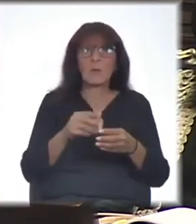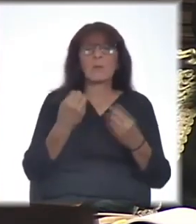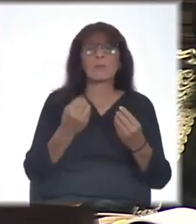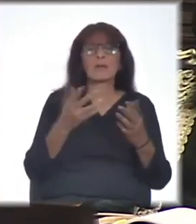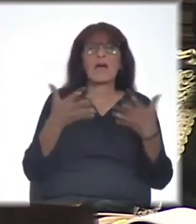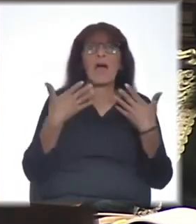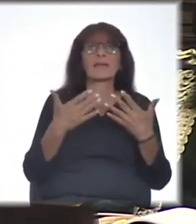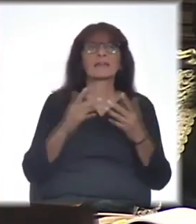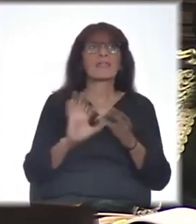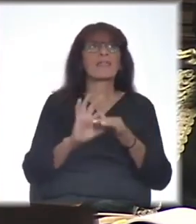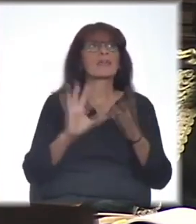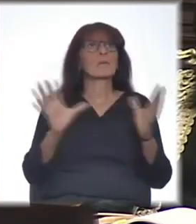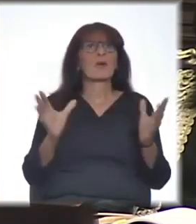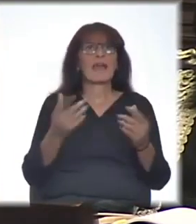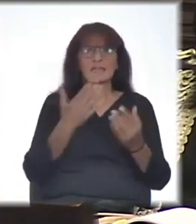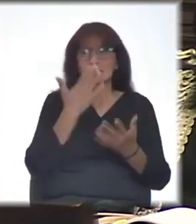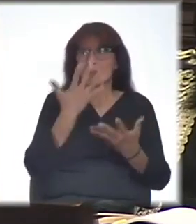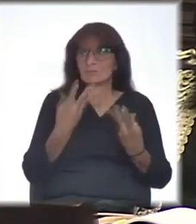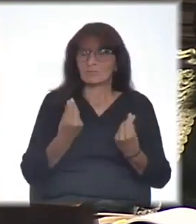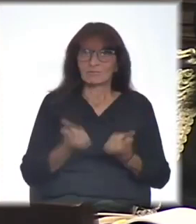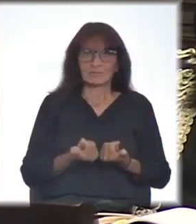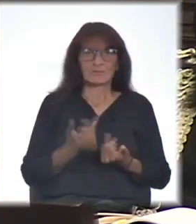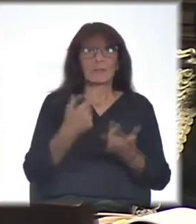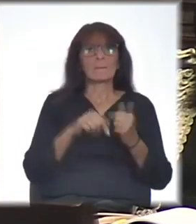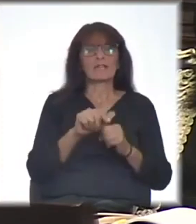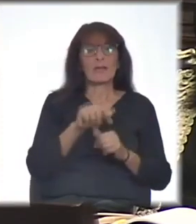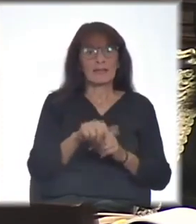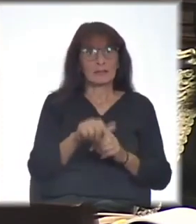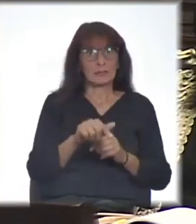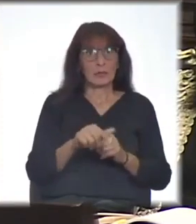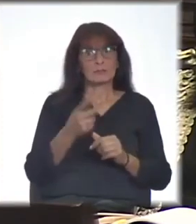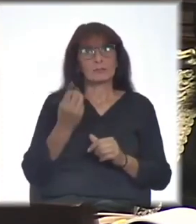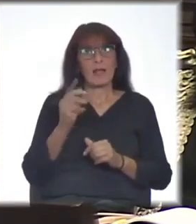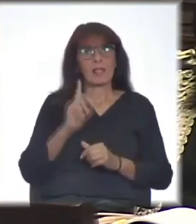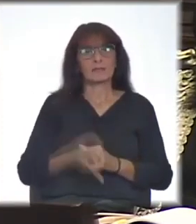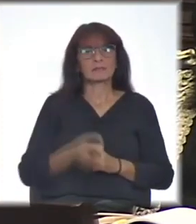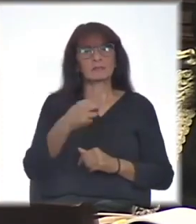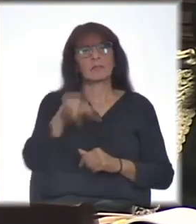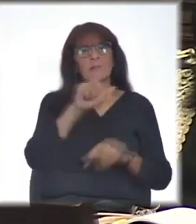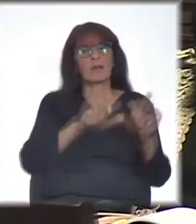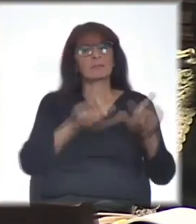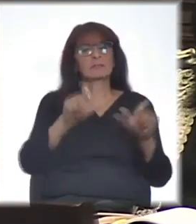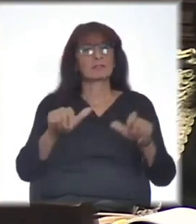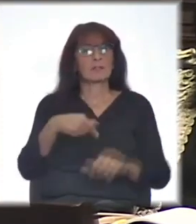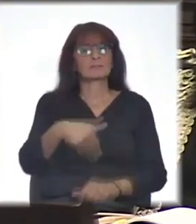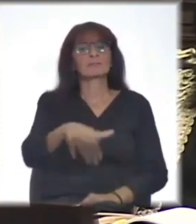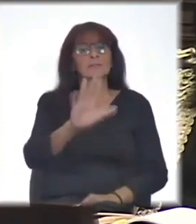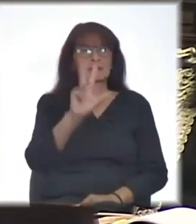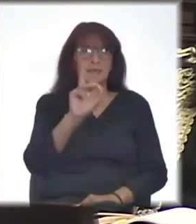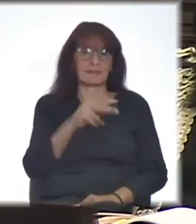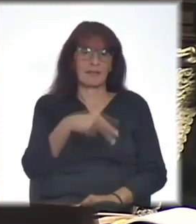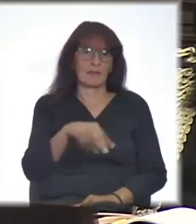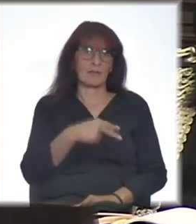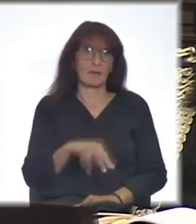respiraban aires de democracia en el horizonte, pero esta estaba sujeta a la decisión que el pueblo tomara ese 30 de noviembre.